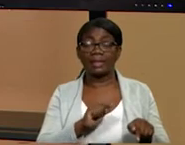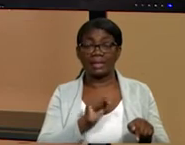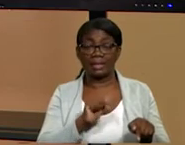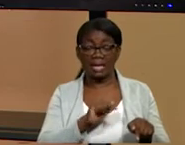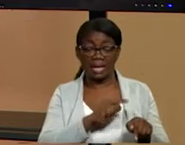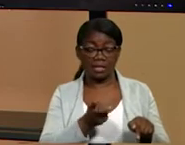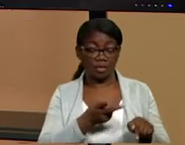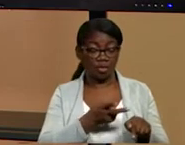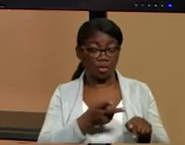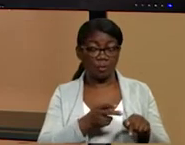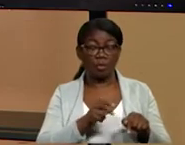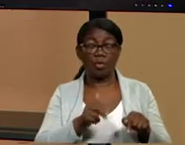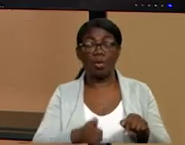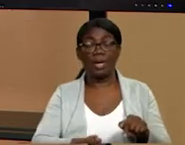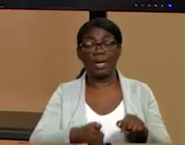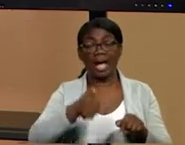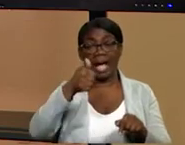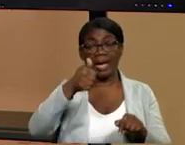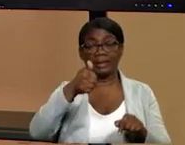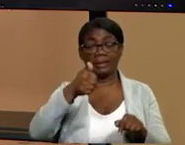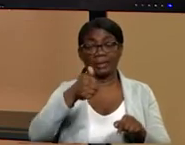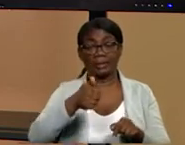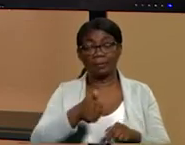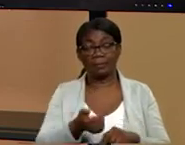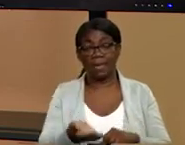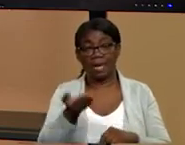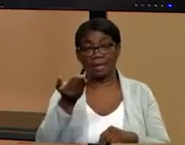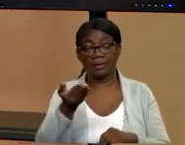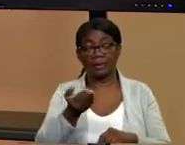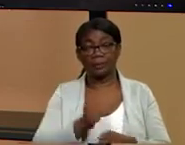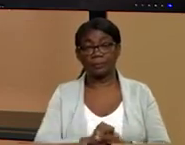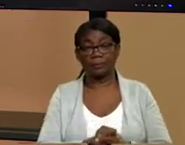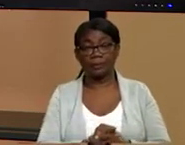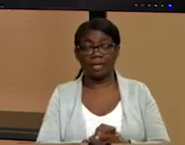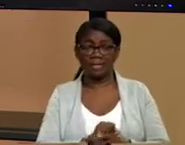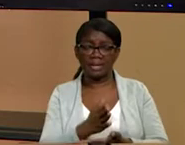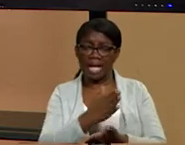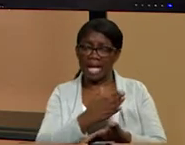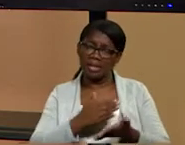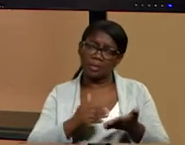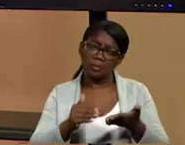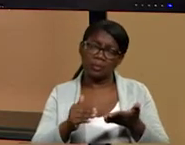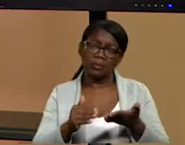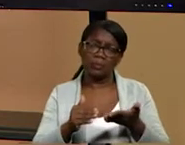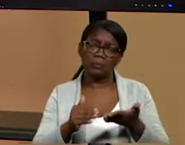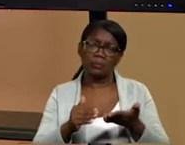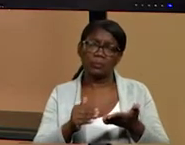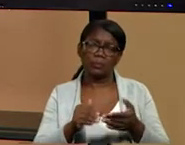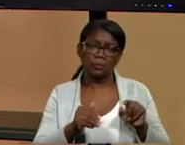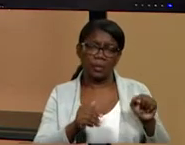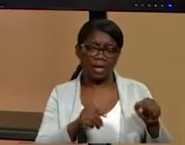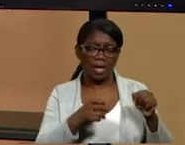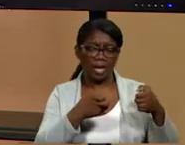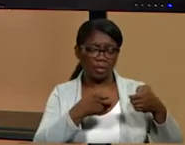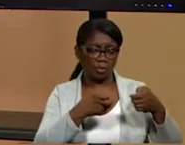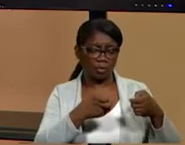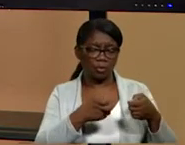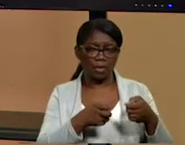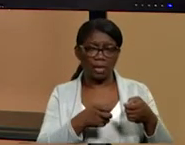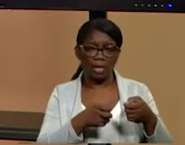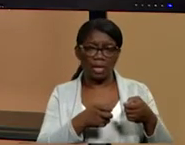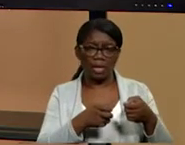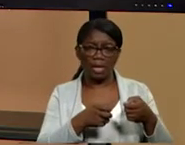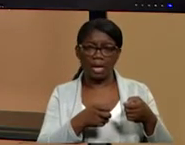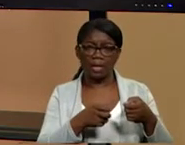resistencia. Entonces, si en alguno de los casos la conexión o la medición que